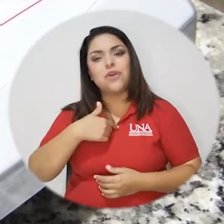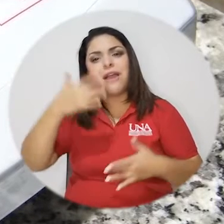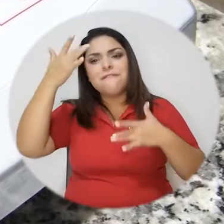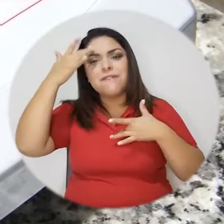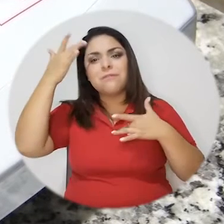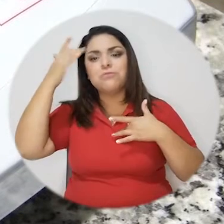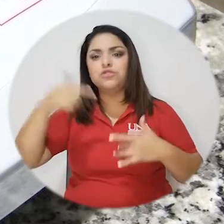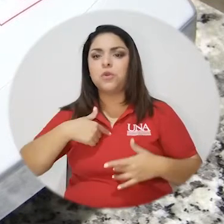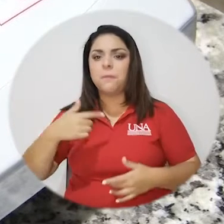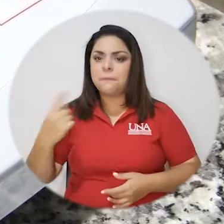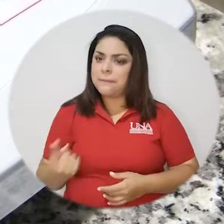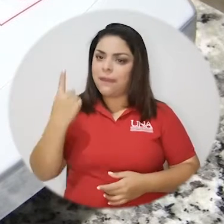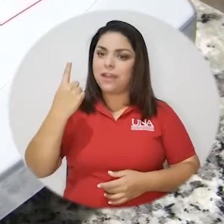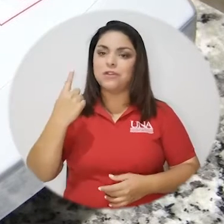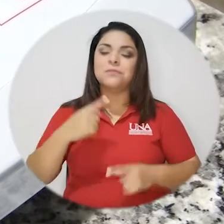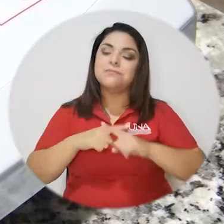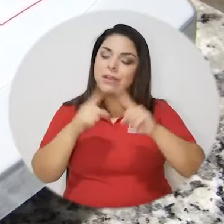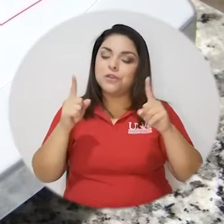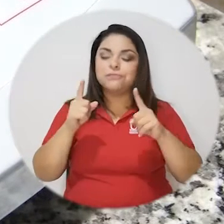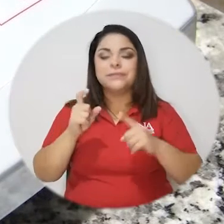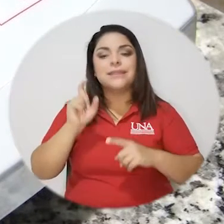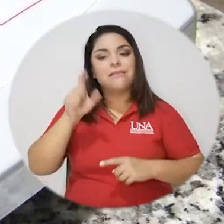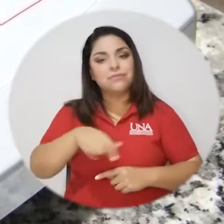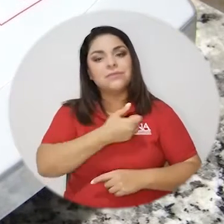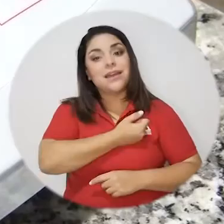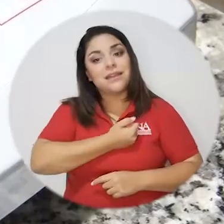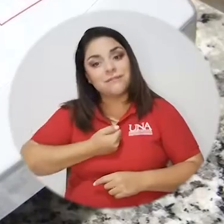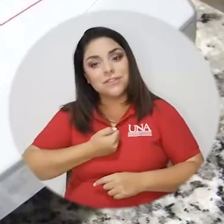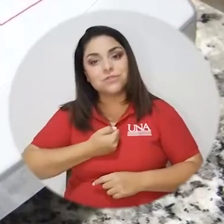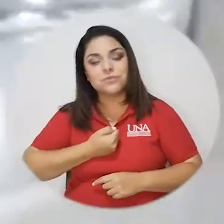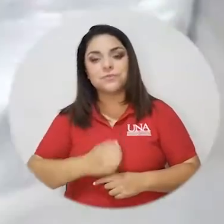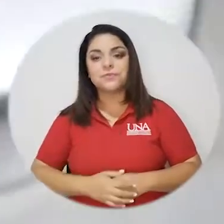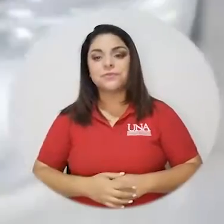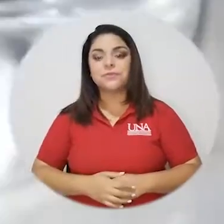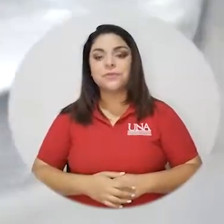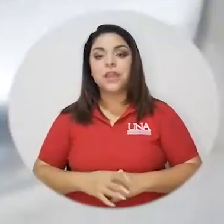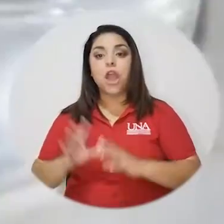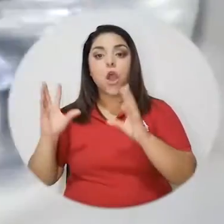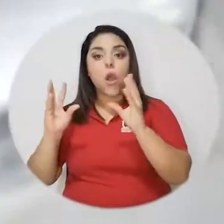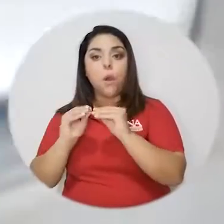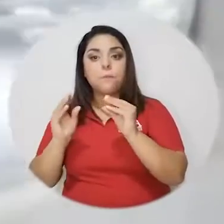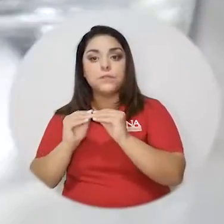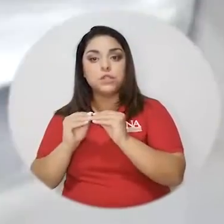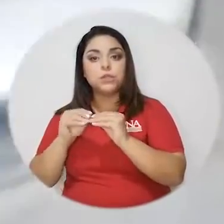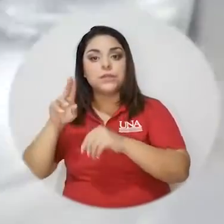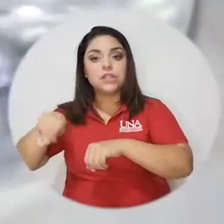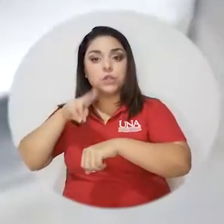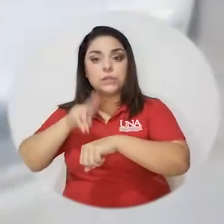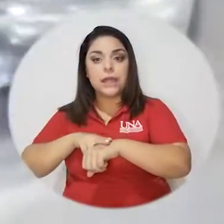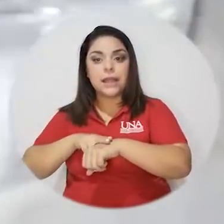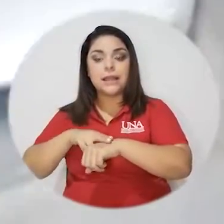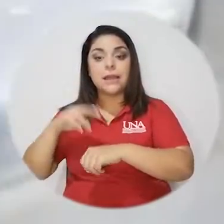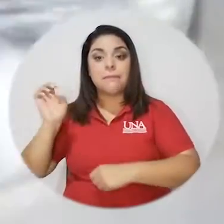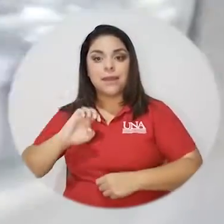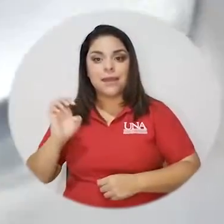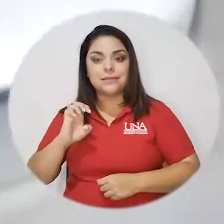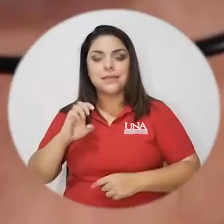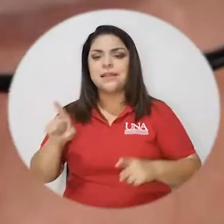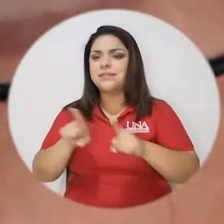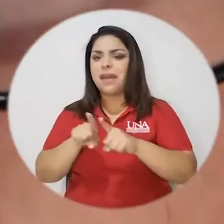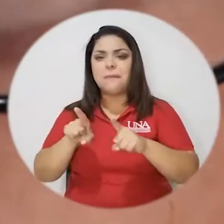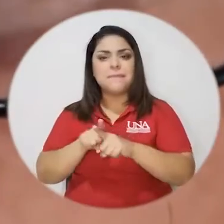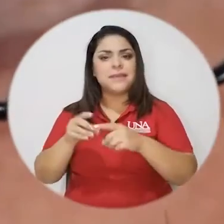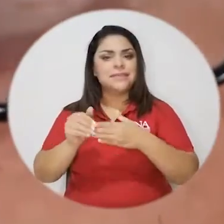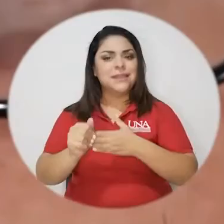uno, cuando uno es el enfermo, uno es la prioridad, pero se tuvo que hacer ciertos sacrificios. La Comisión Nacional de Emergencias, por